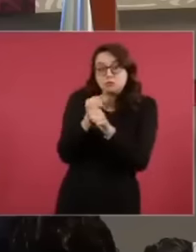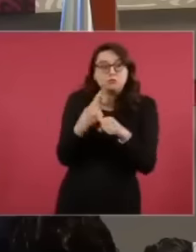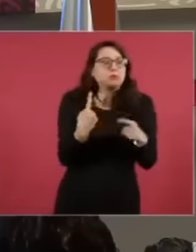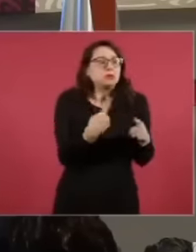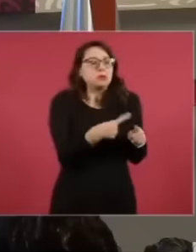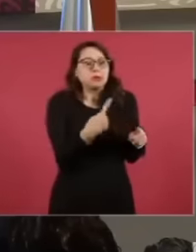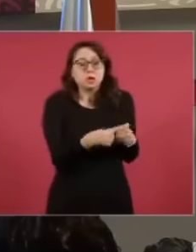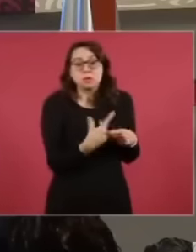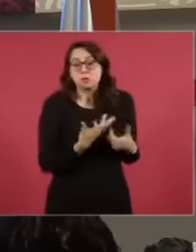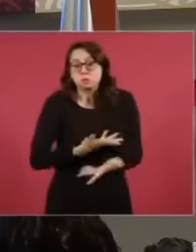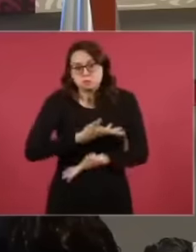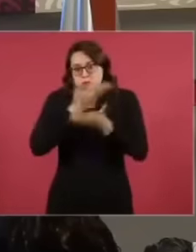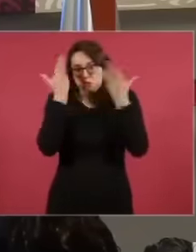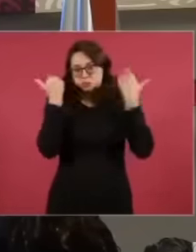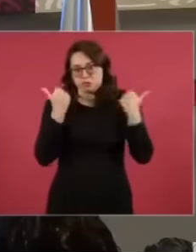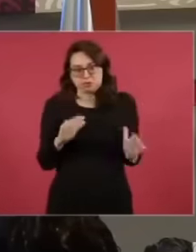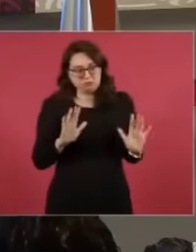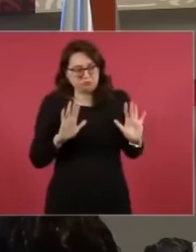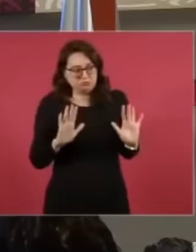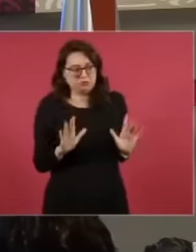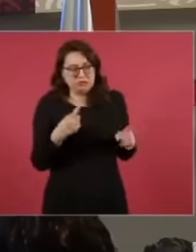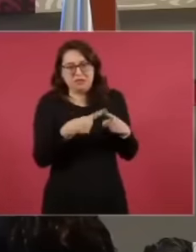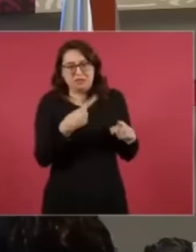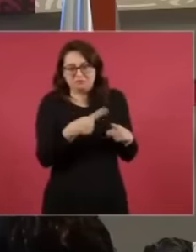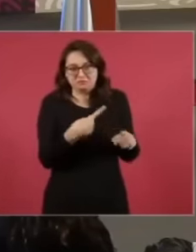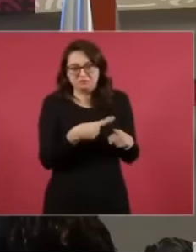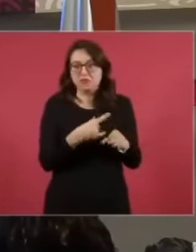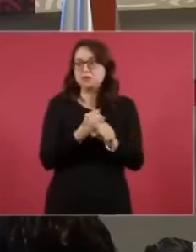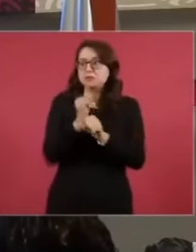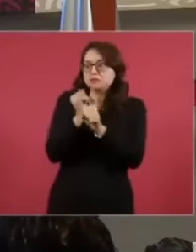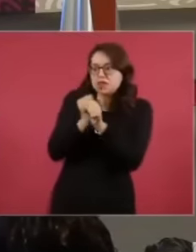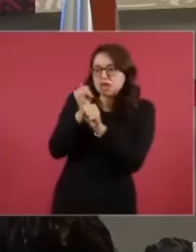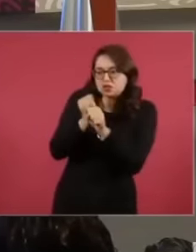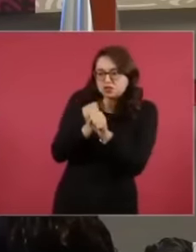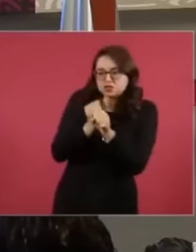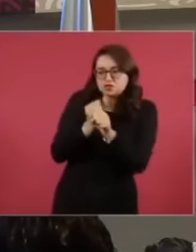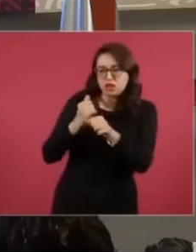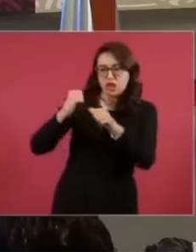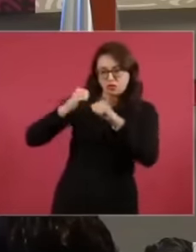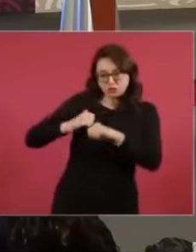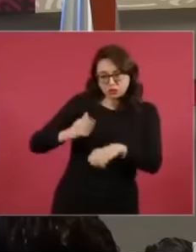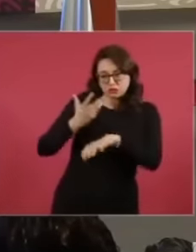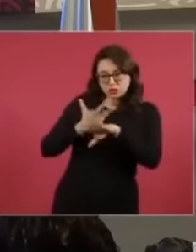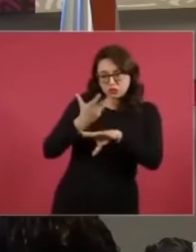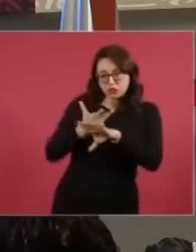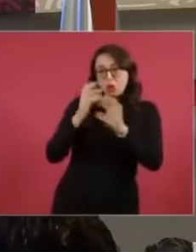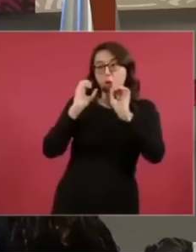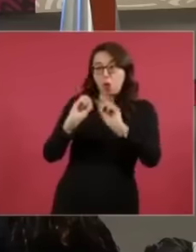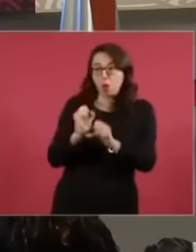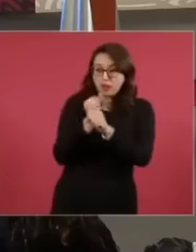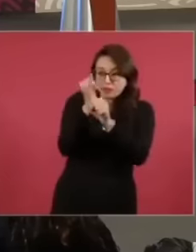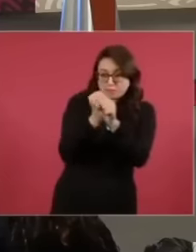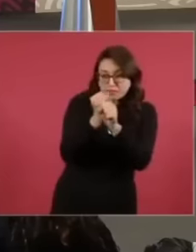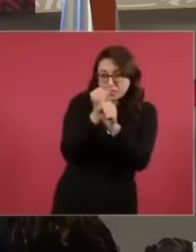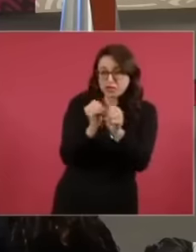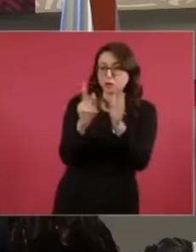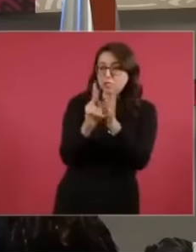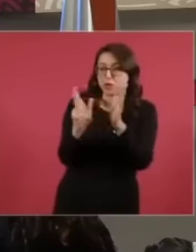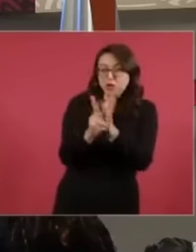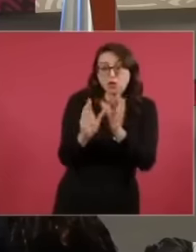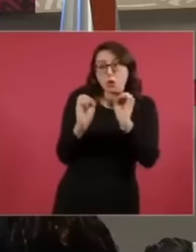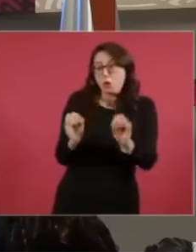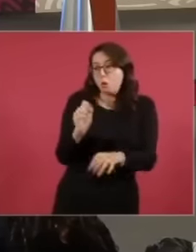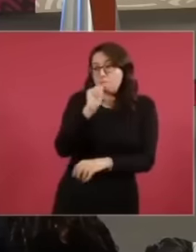los del New York Times, hay que ver, ¿no? porque deben de ser los mismos,